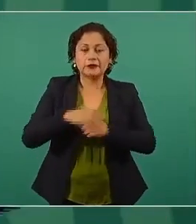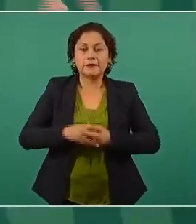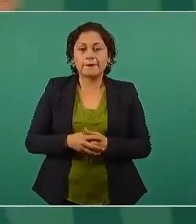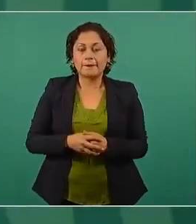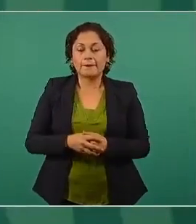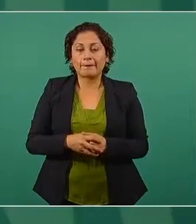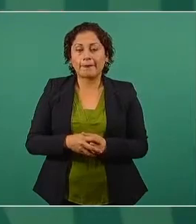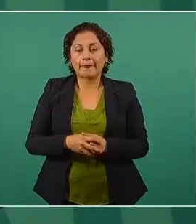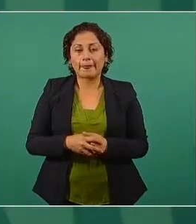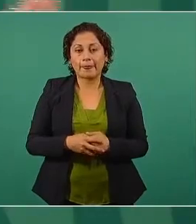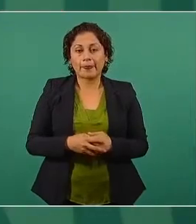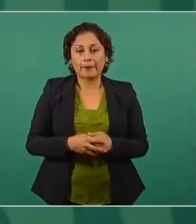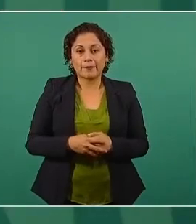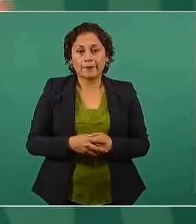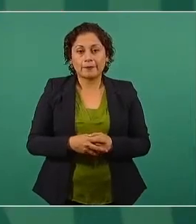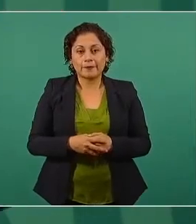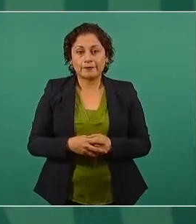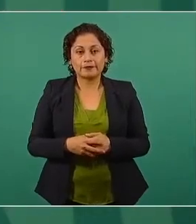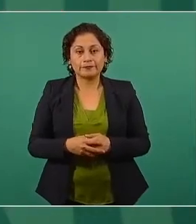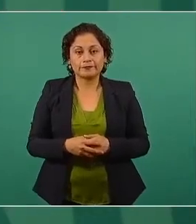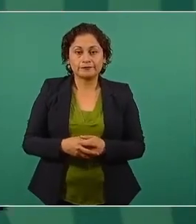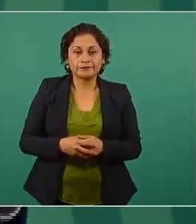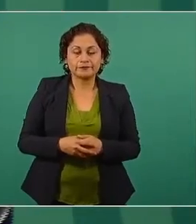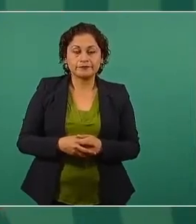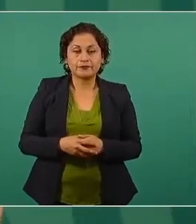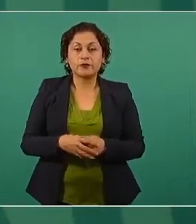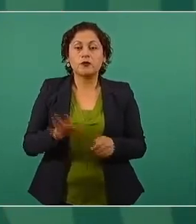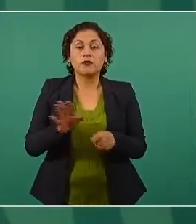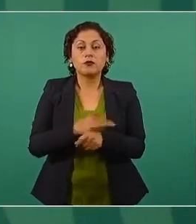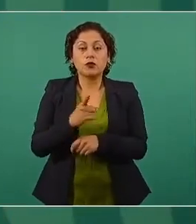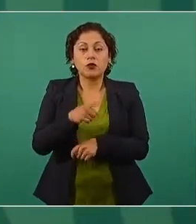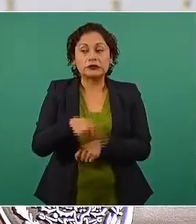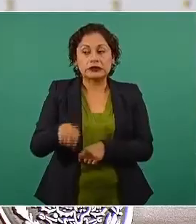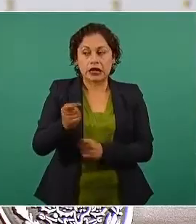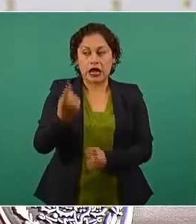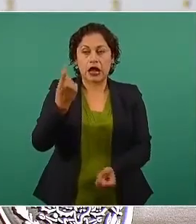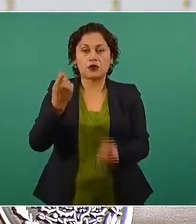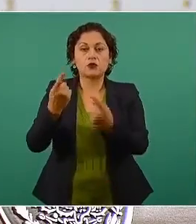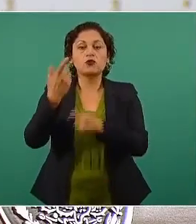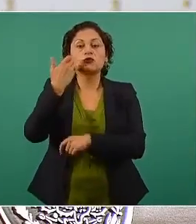quisieran que se regresara